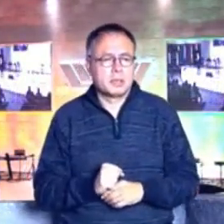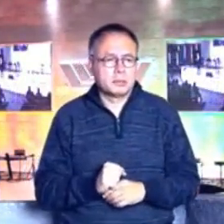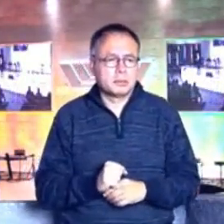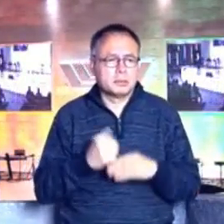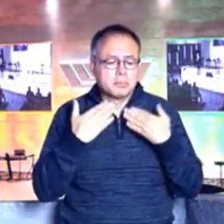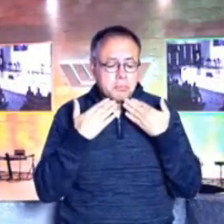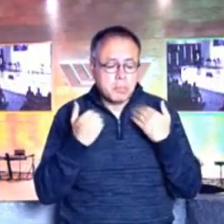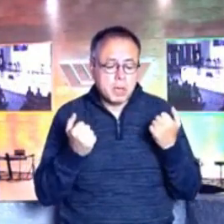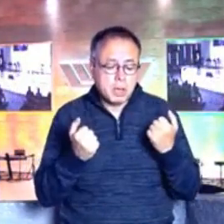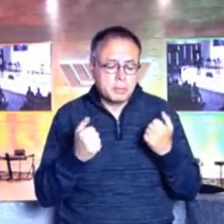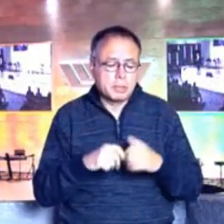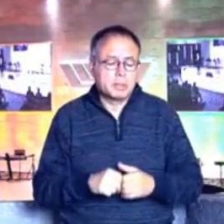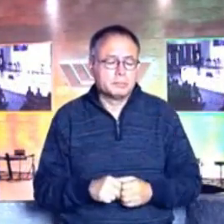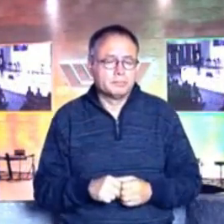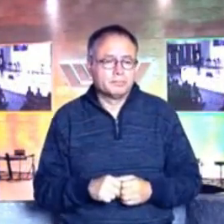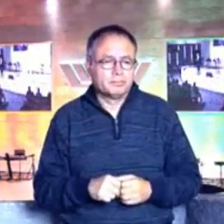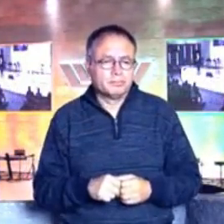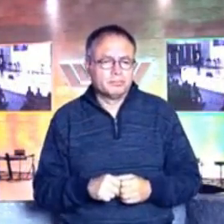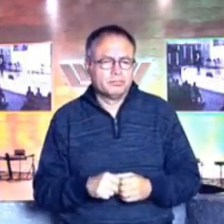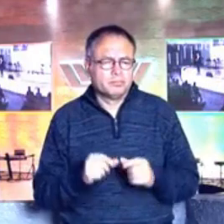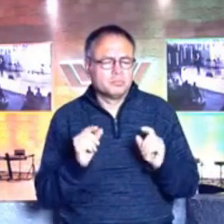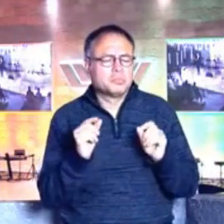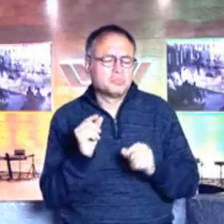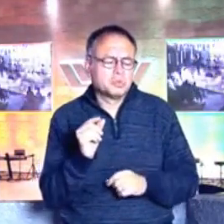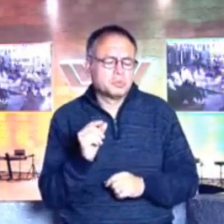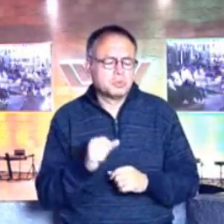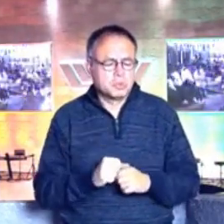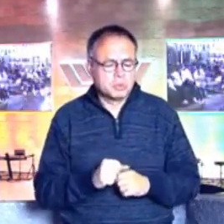y mirándolo con expectación